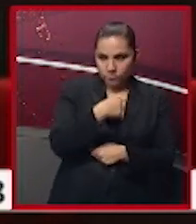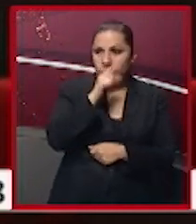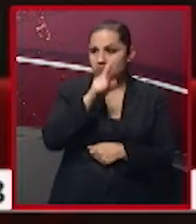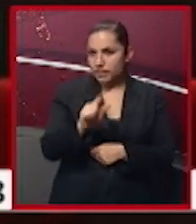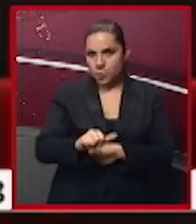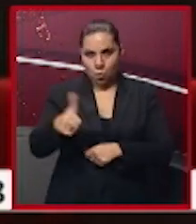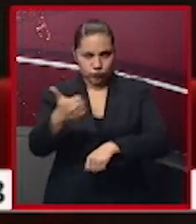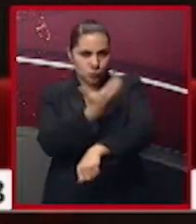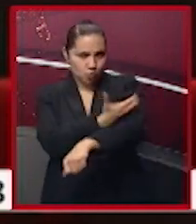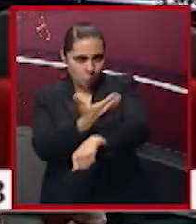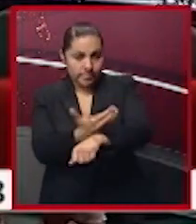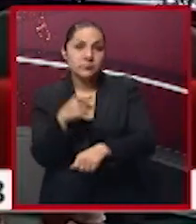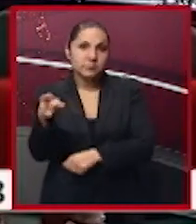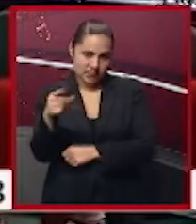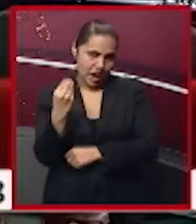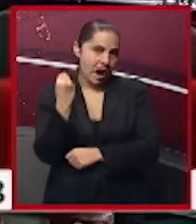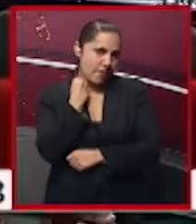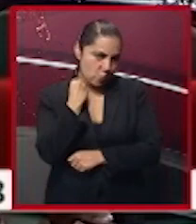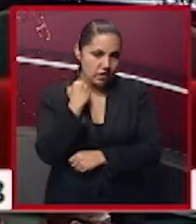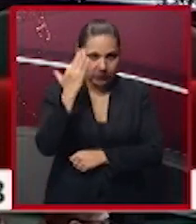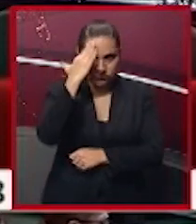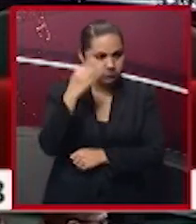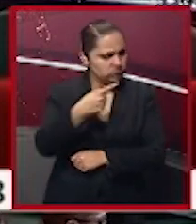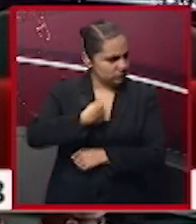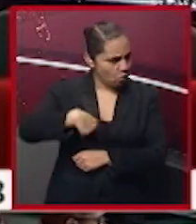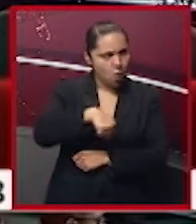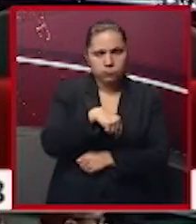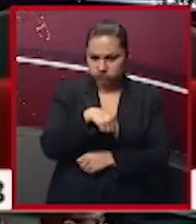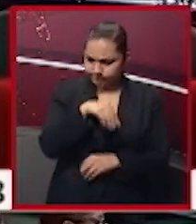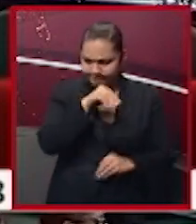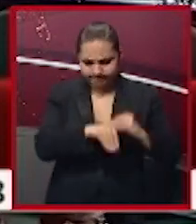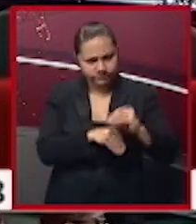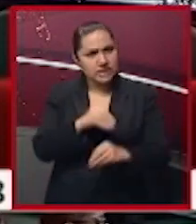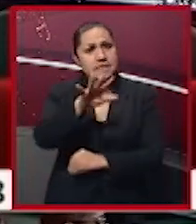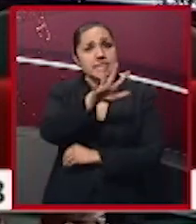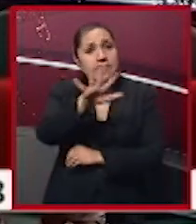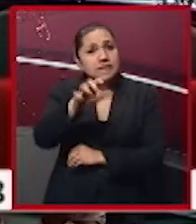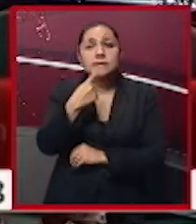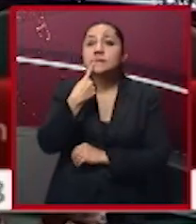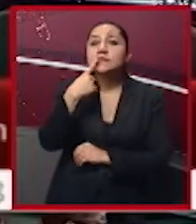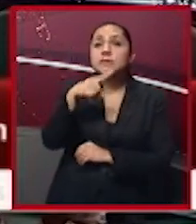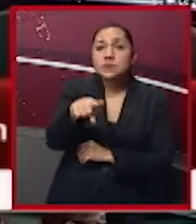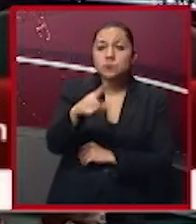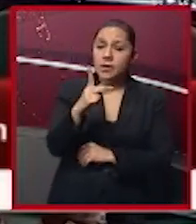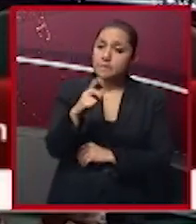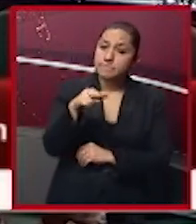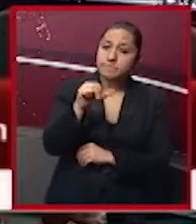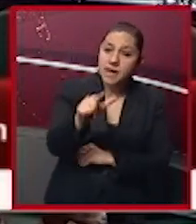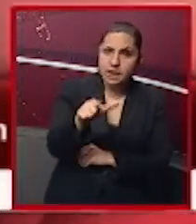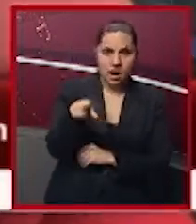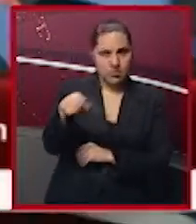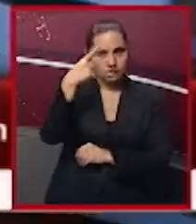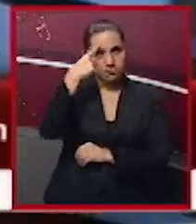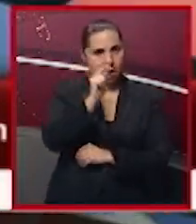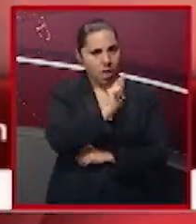el abogado general, la implementación de más de 500 denuncias penales contra funcionarios que se vieron involucrados en los